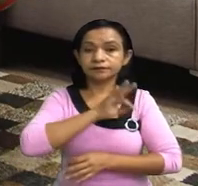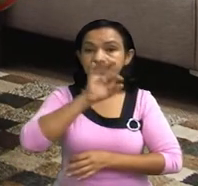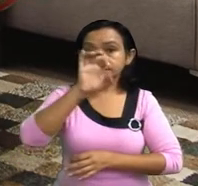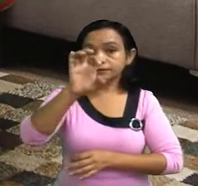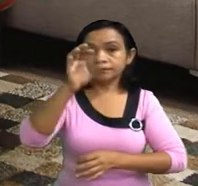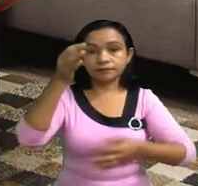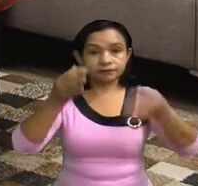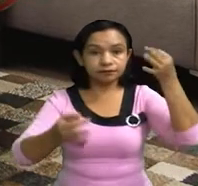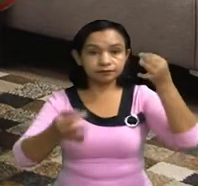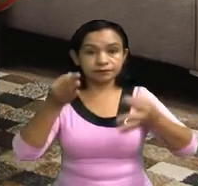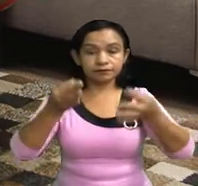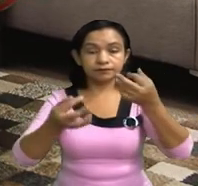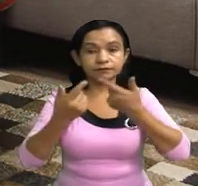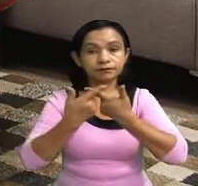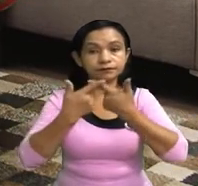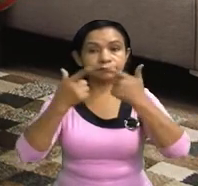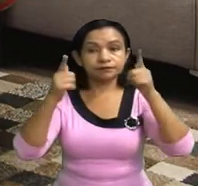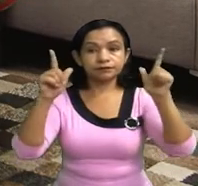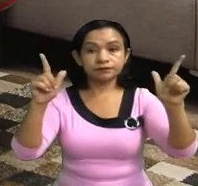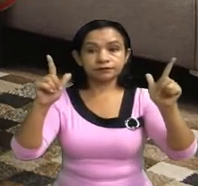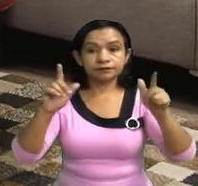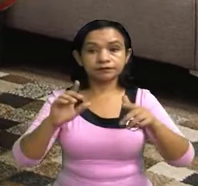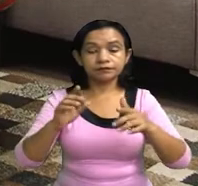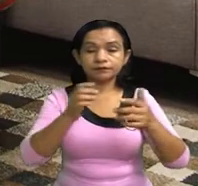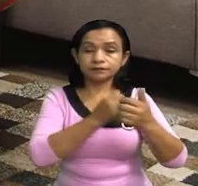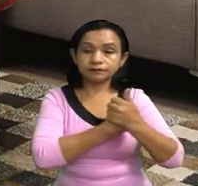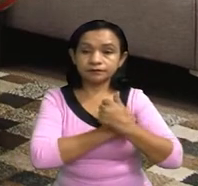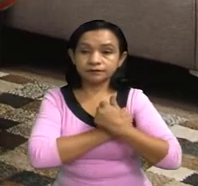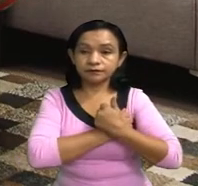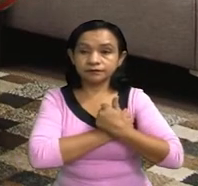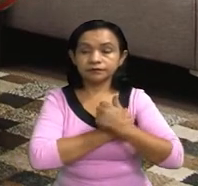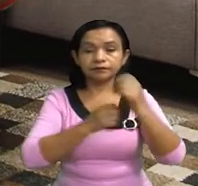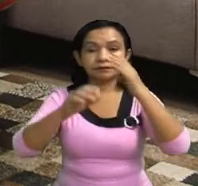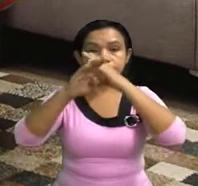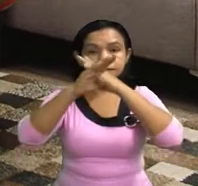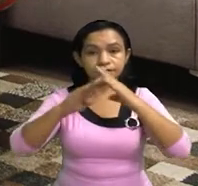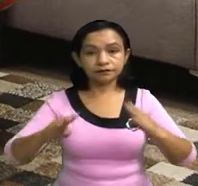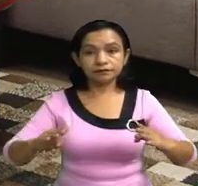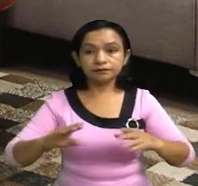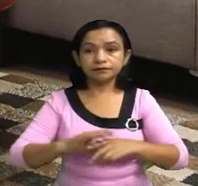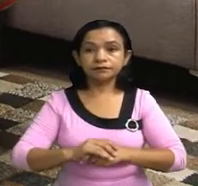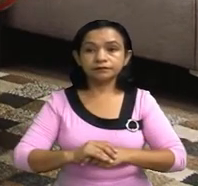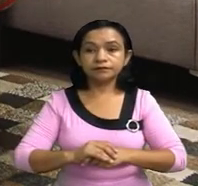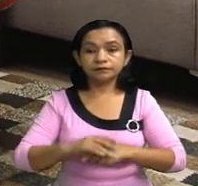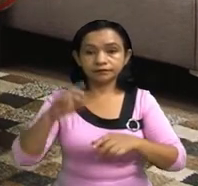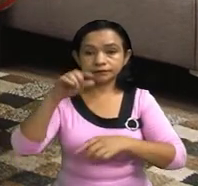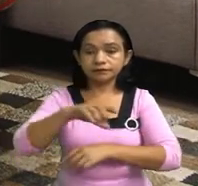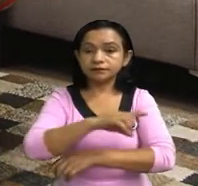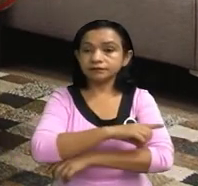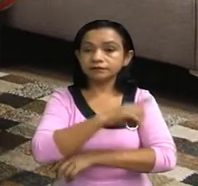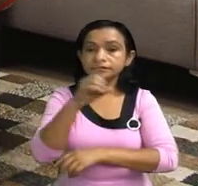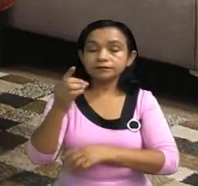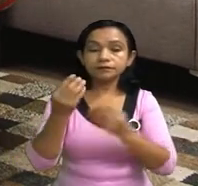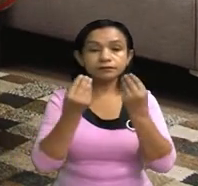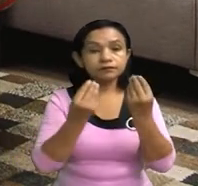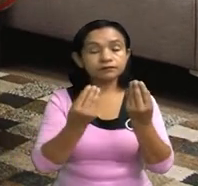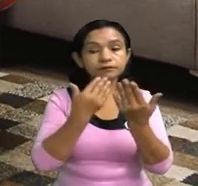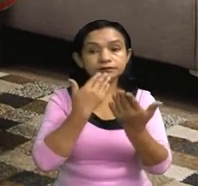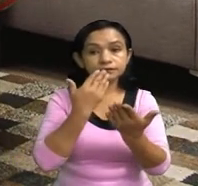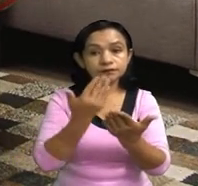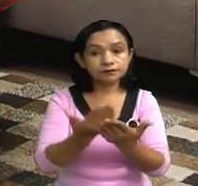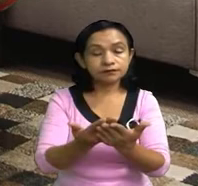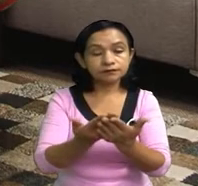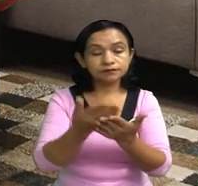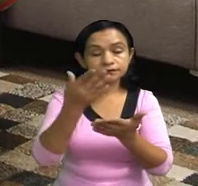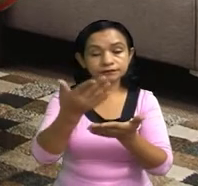justicia, la libertad, el amor y la paz. Y en esta oportunidad te agradecemos que nos